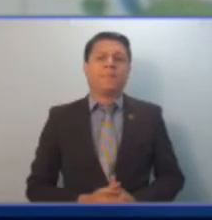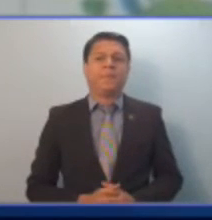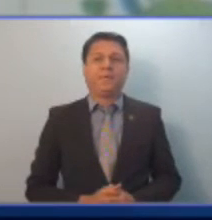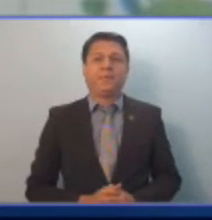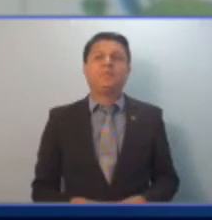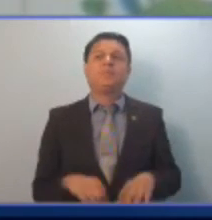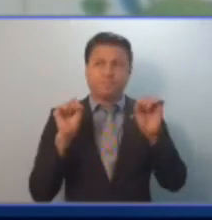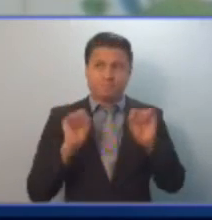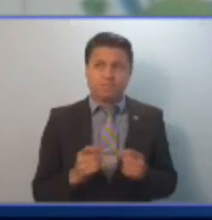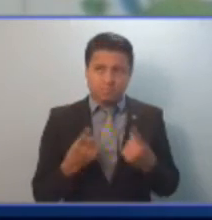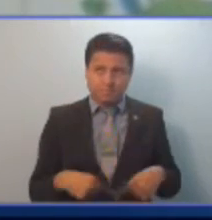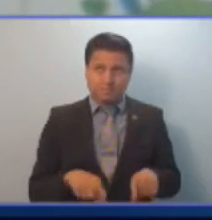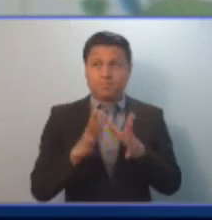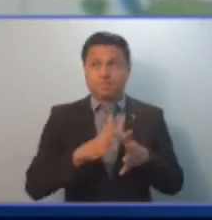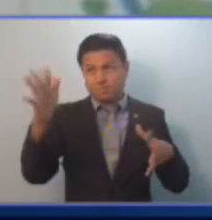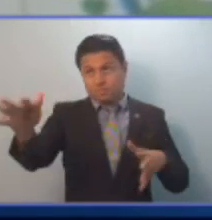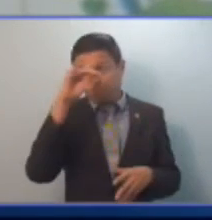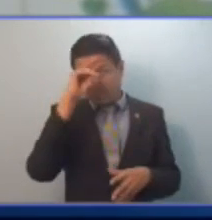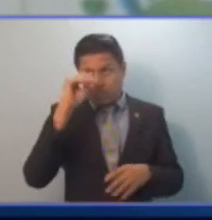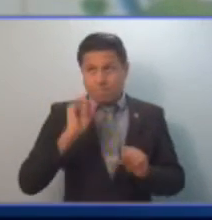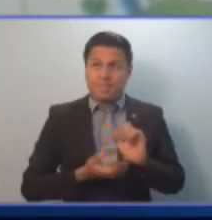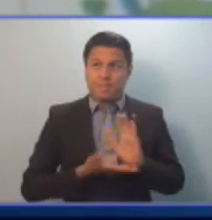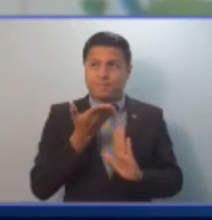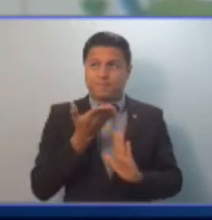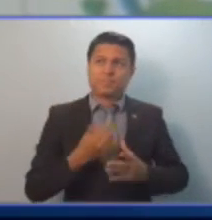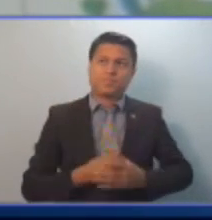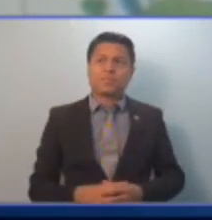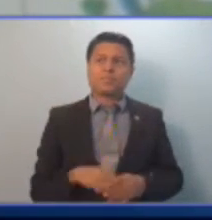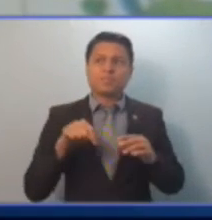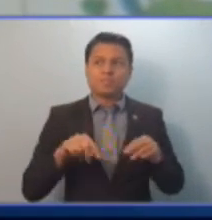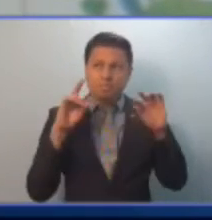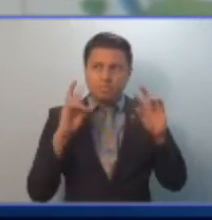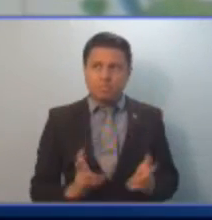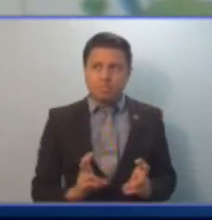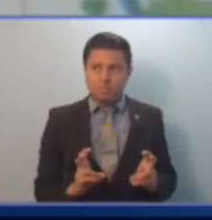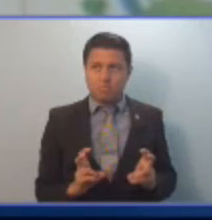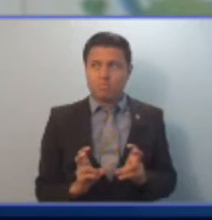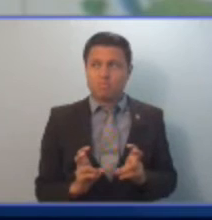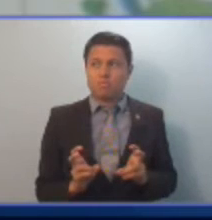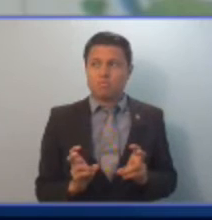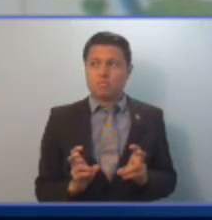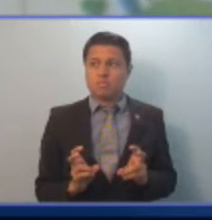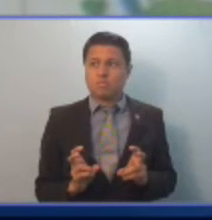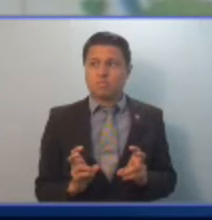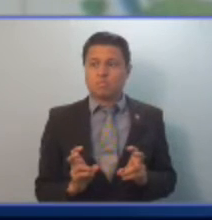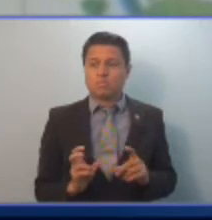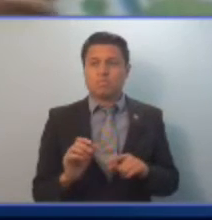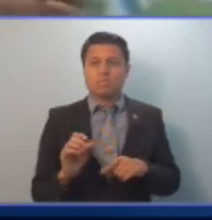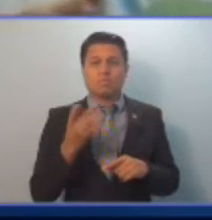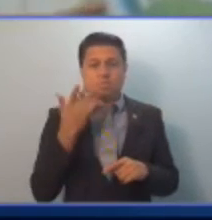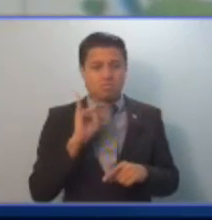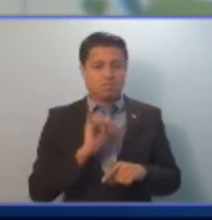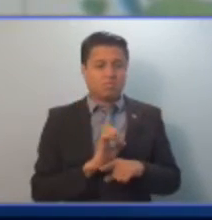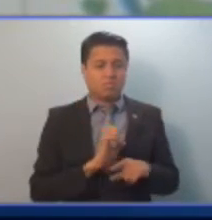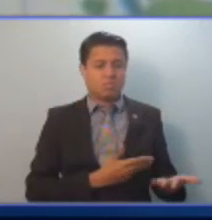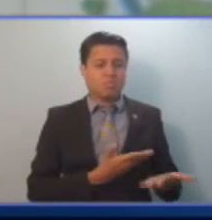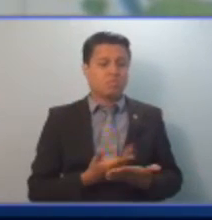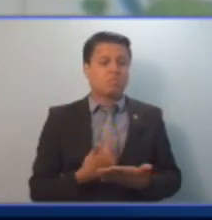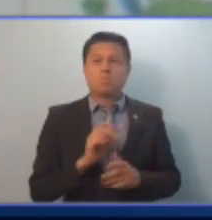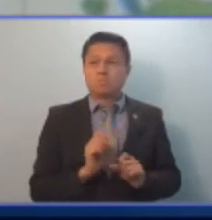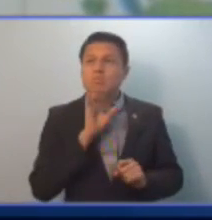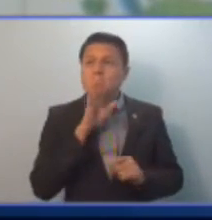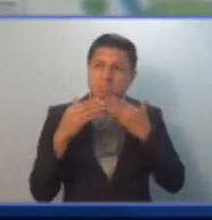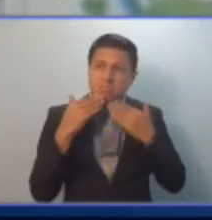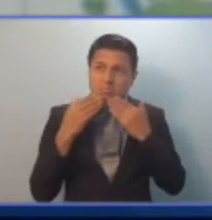estamos en un gran esfuerzo por fortalecer este tipo de ejercicios. Yo podría decirlo